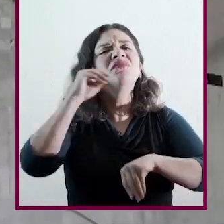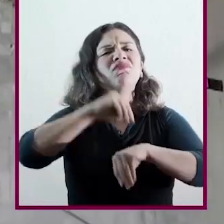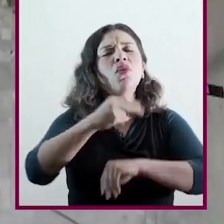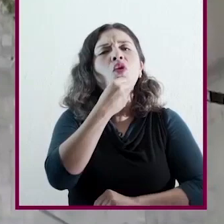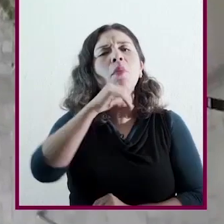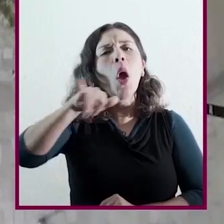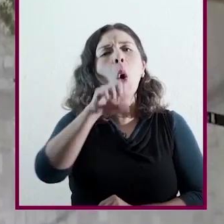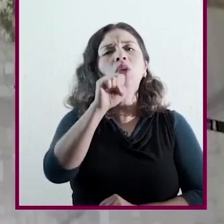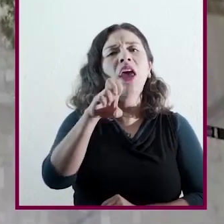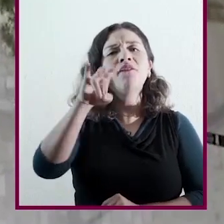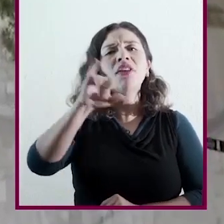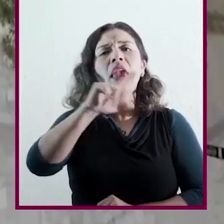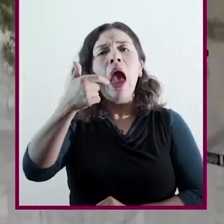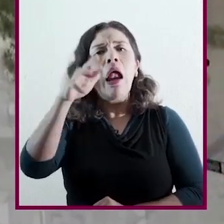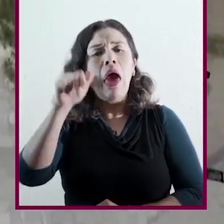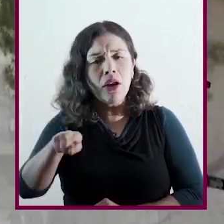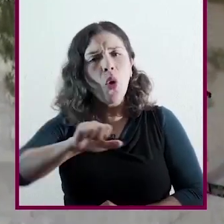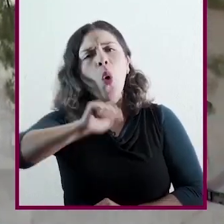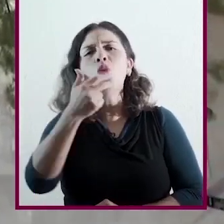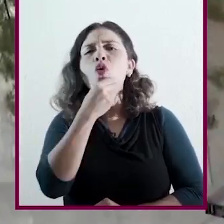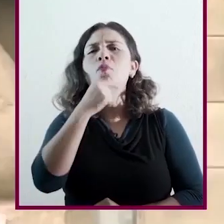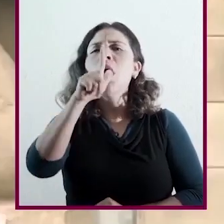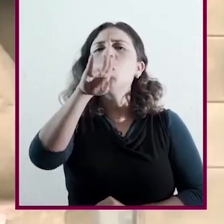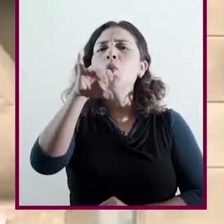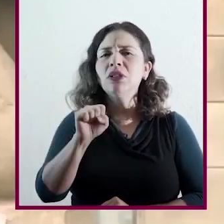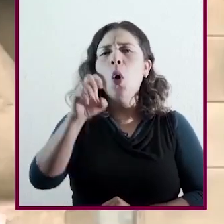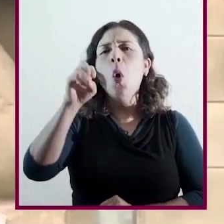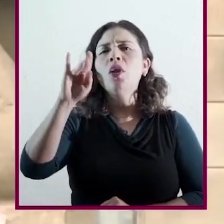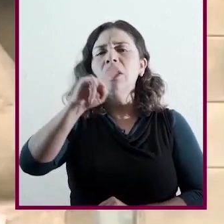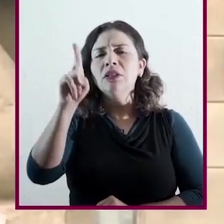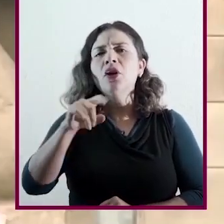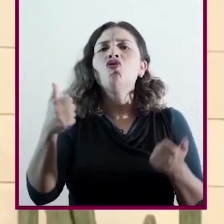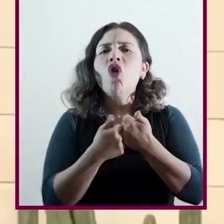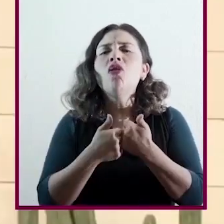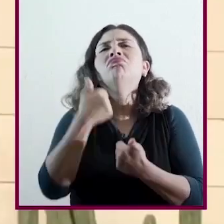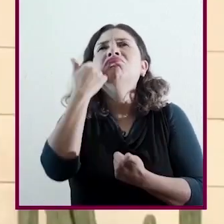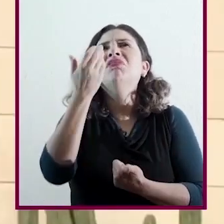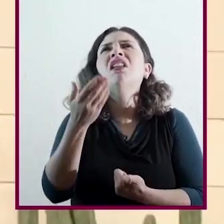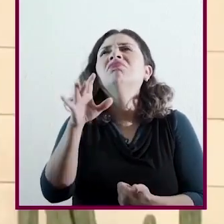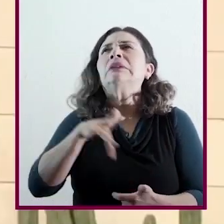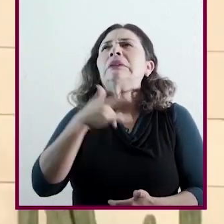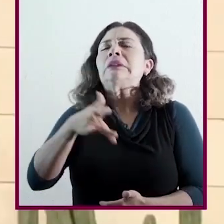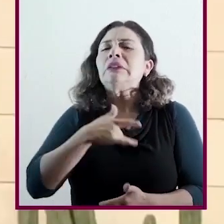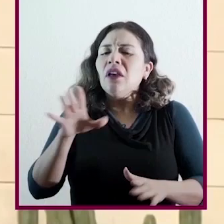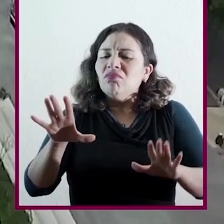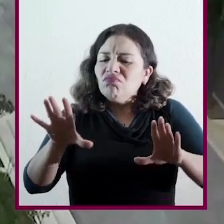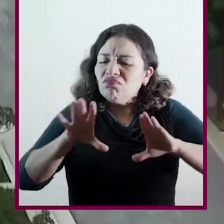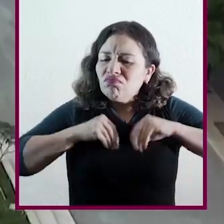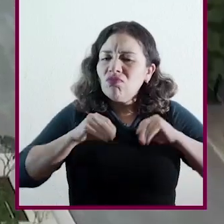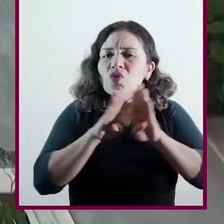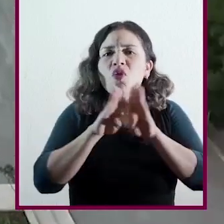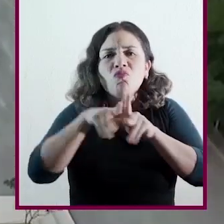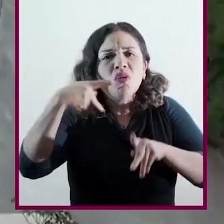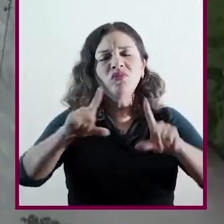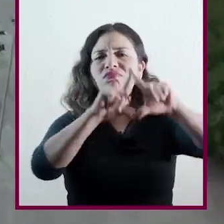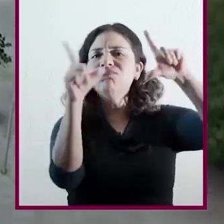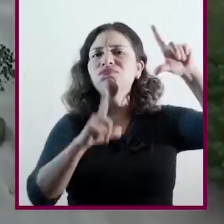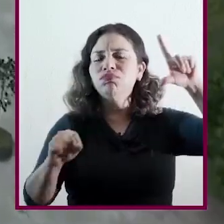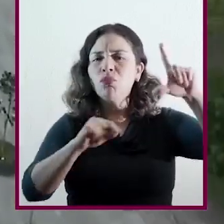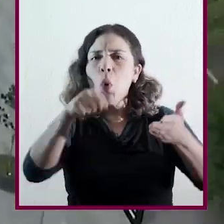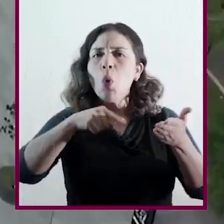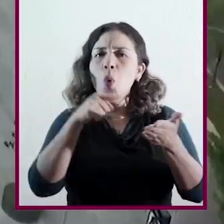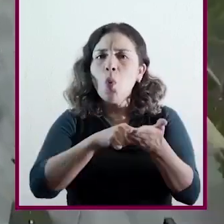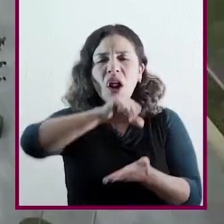por José Villagrán y Luis Ortiz Monasterio, con un grupo de esculturas de influencia nacionalista, una amplia